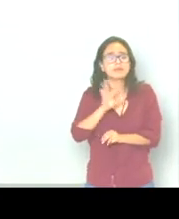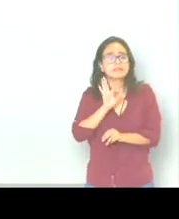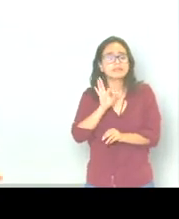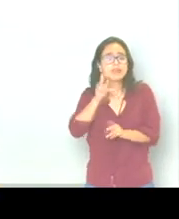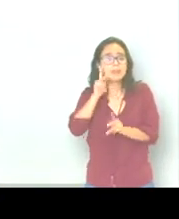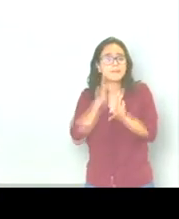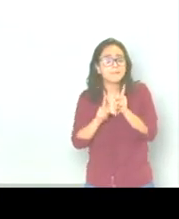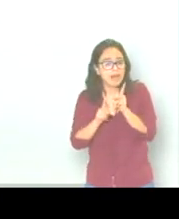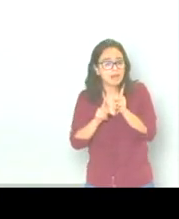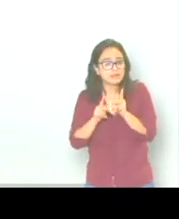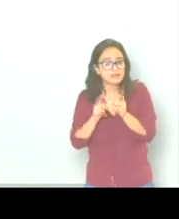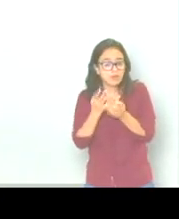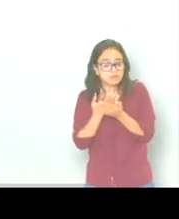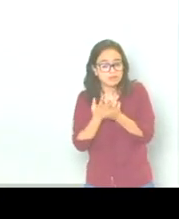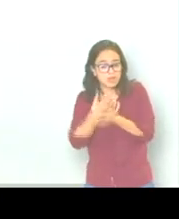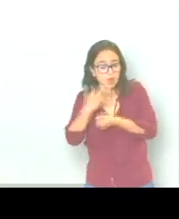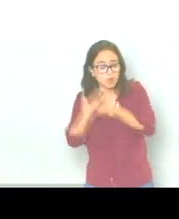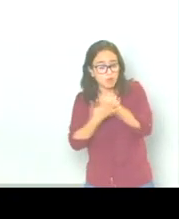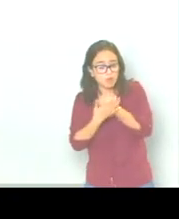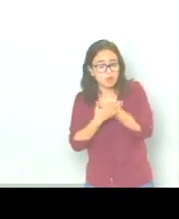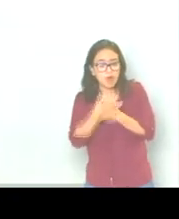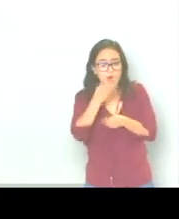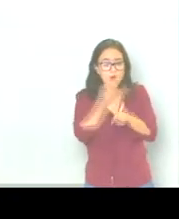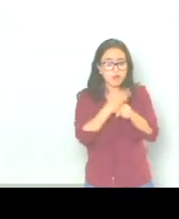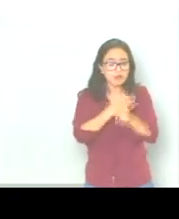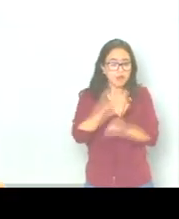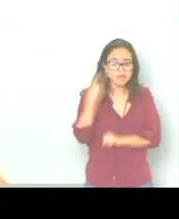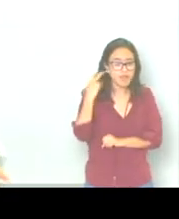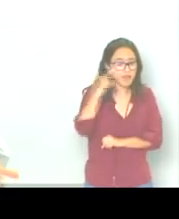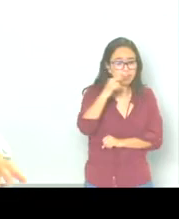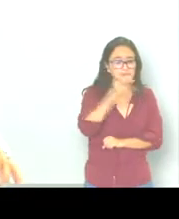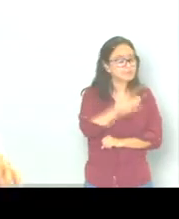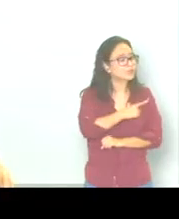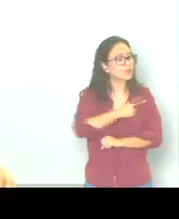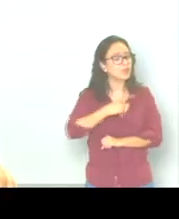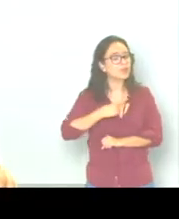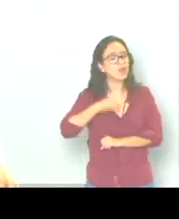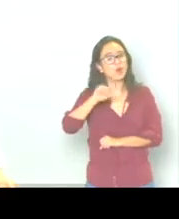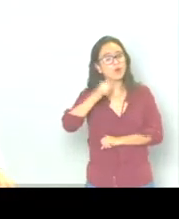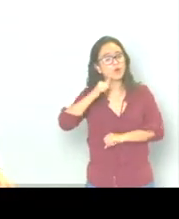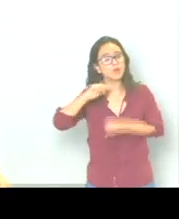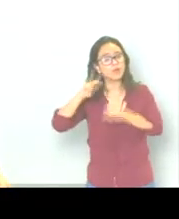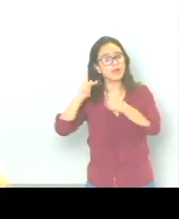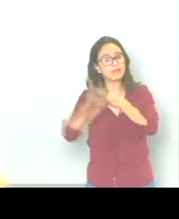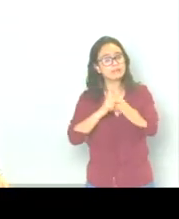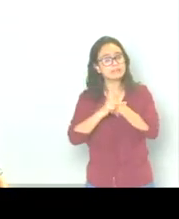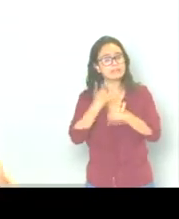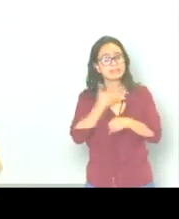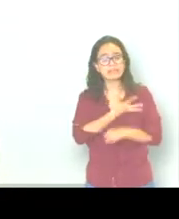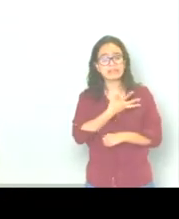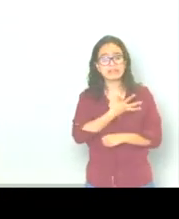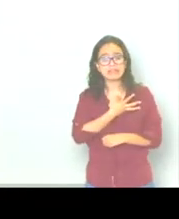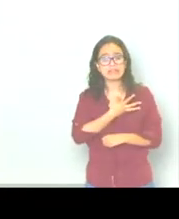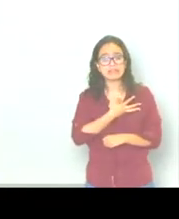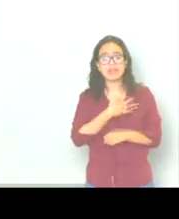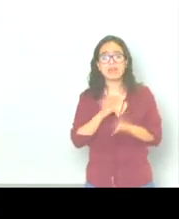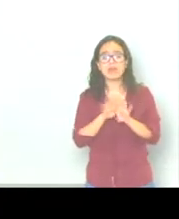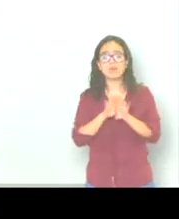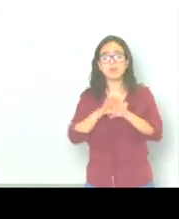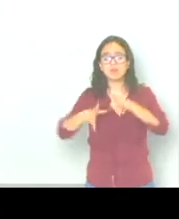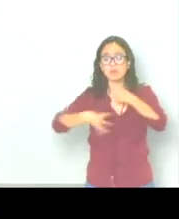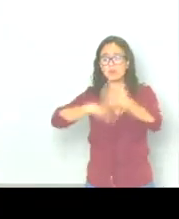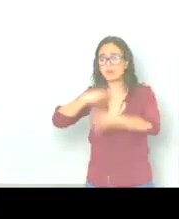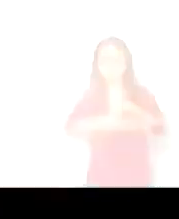háganlo. Este no es un buen momento para viajar, sobre todo a aquellos países que estamos viendo que hay un incremento importante